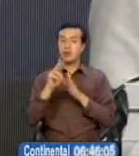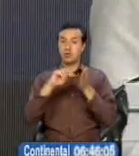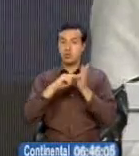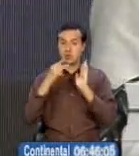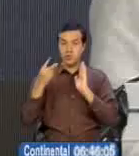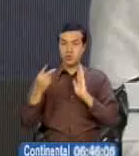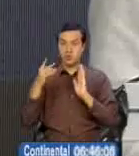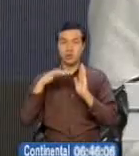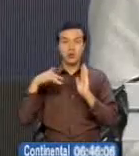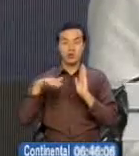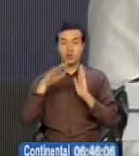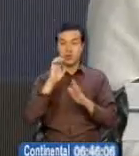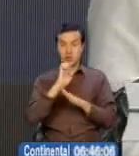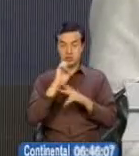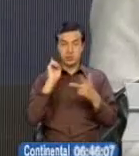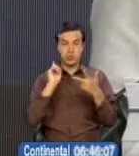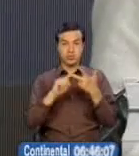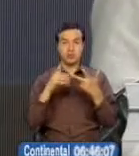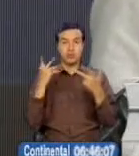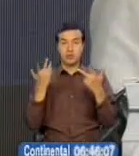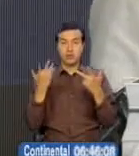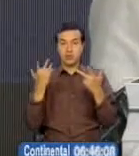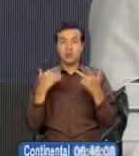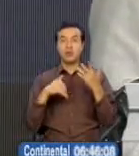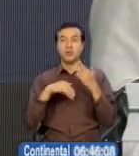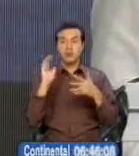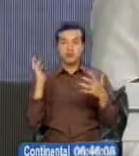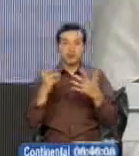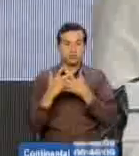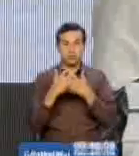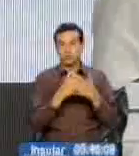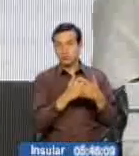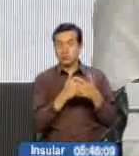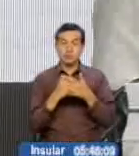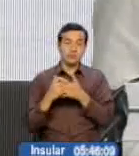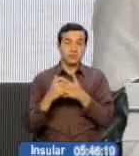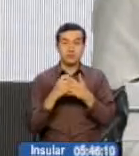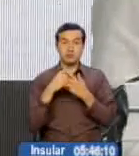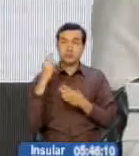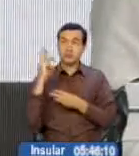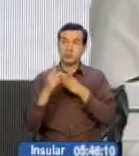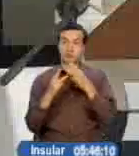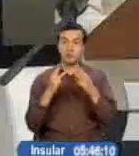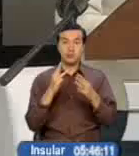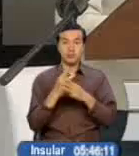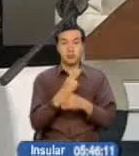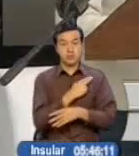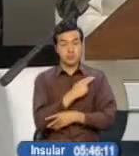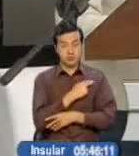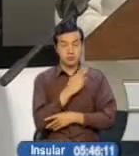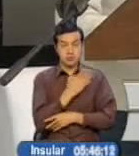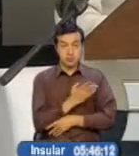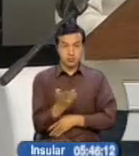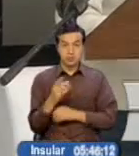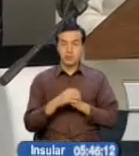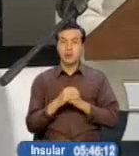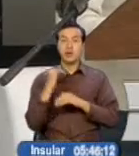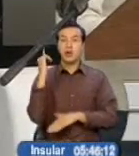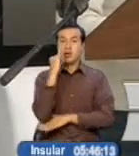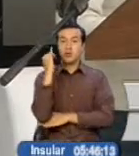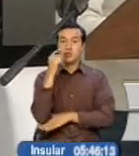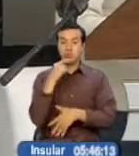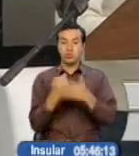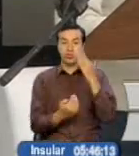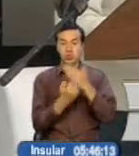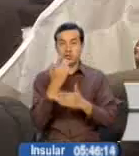tecnología acá. Tercero, se genera una sinergia virtuosa con el mundo universitario. Estas industrias han generado productos para